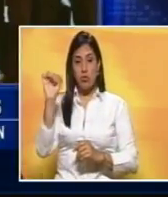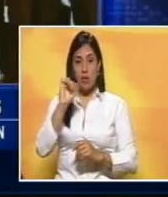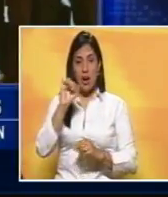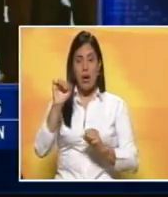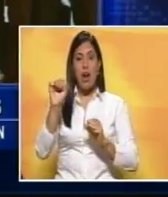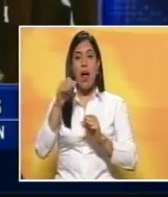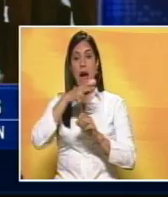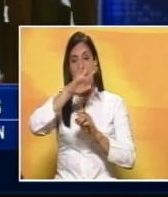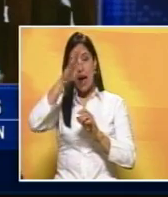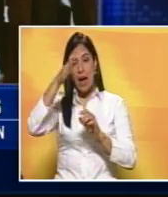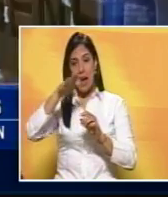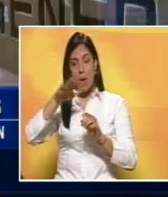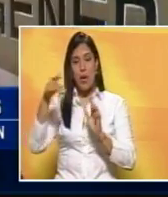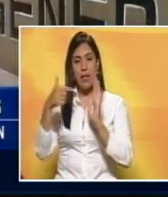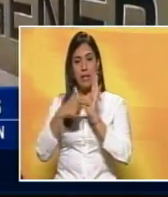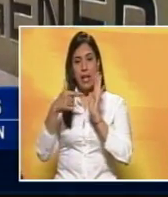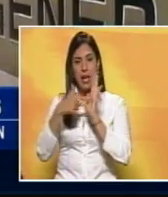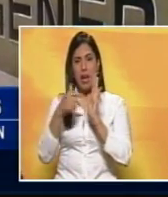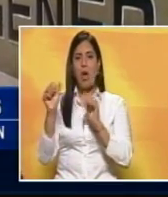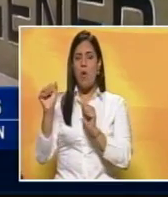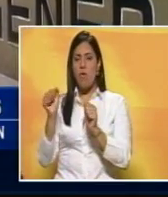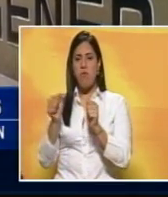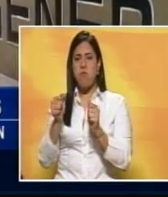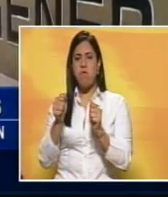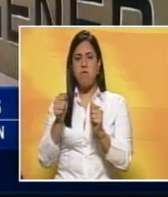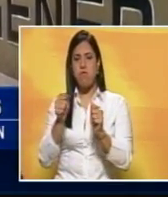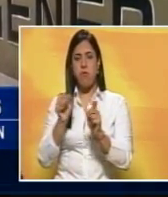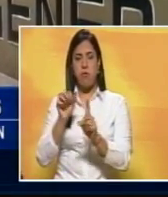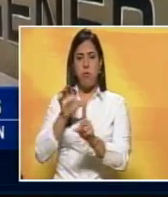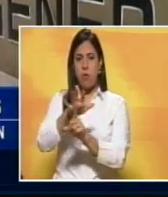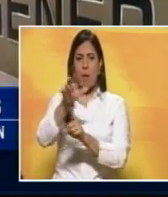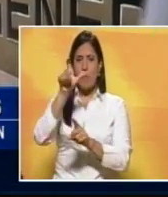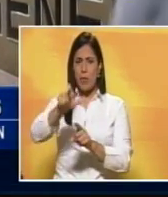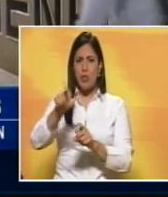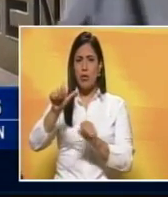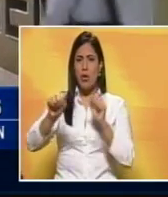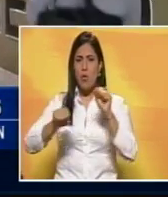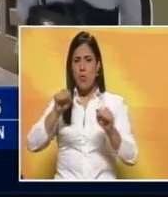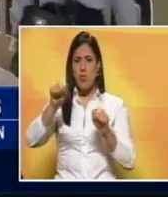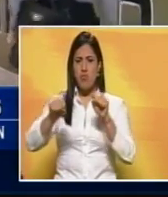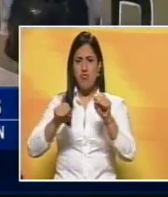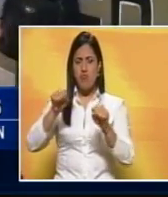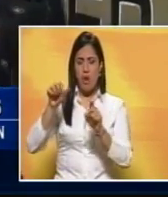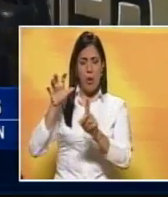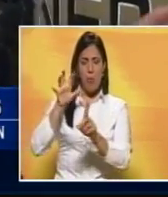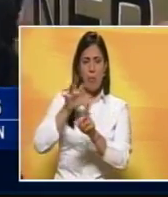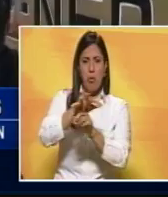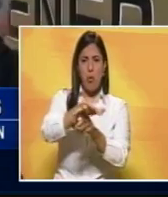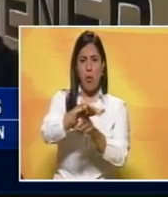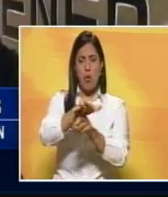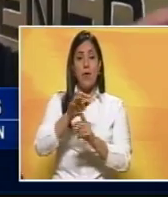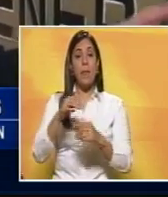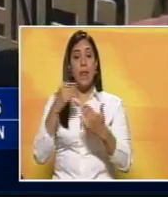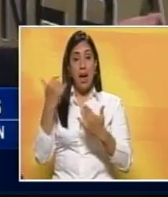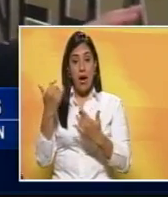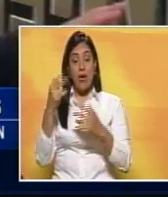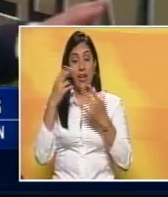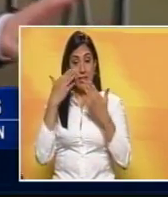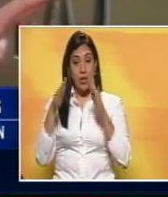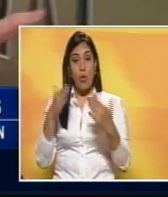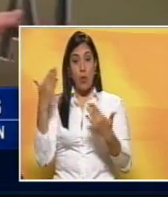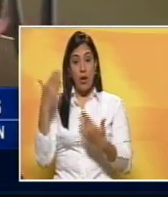una camioneta alquilada y atropelló a estas personas que estaban circulando por una ciclovía. Esta es la